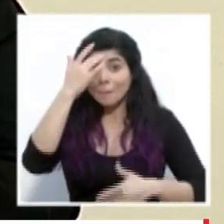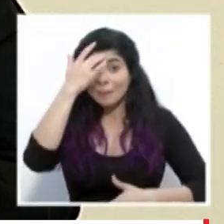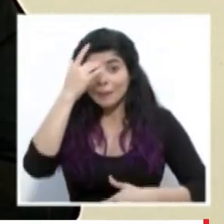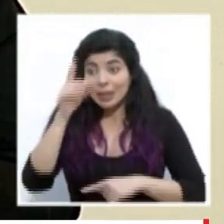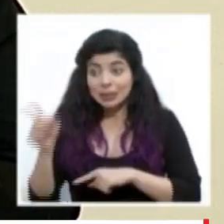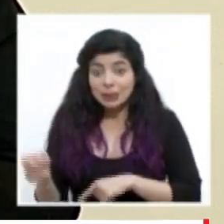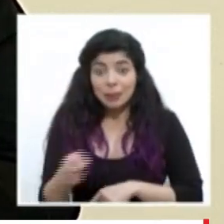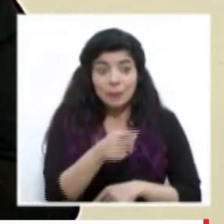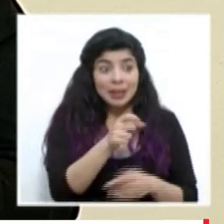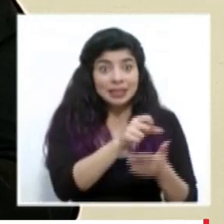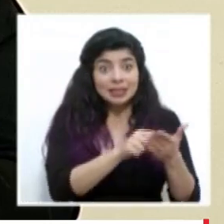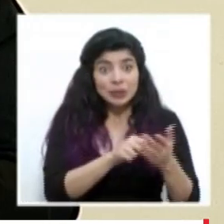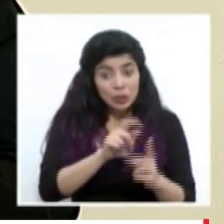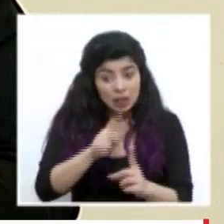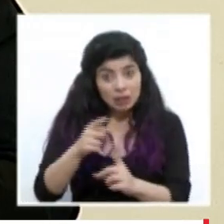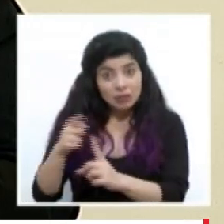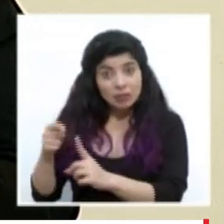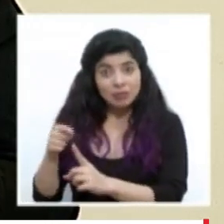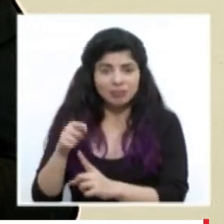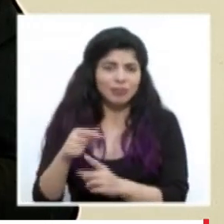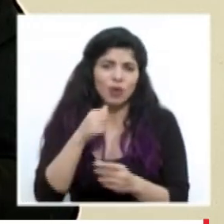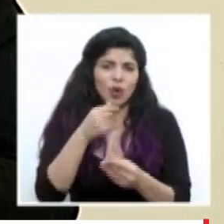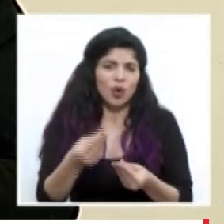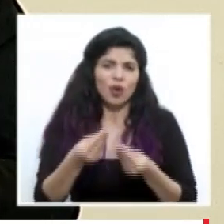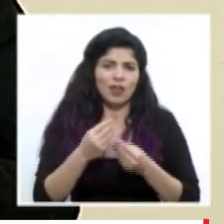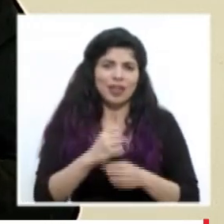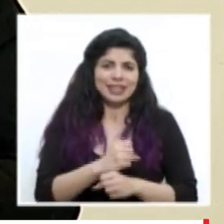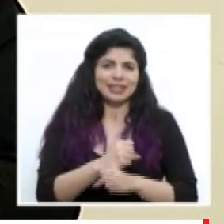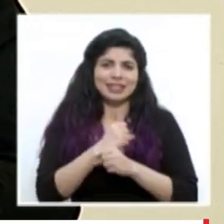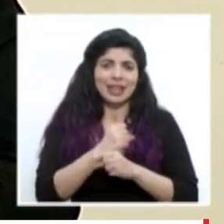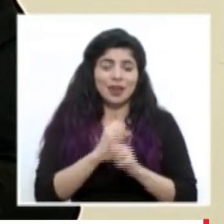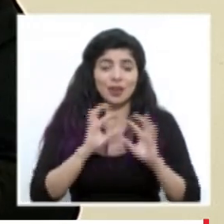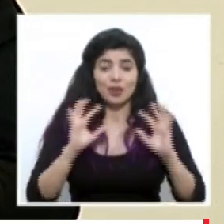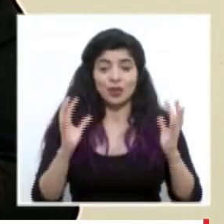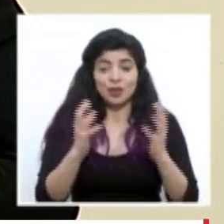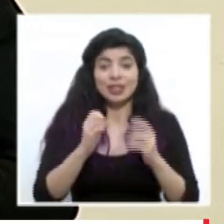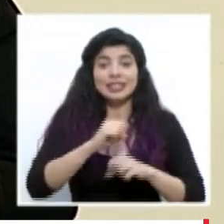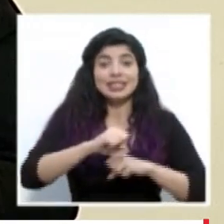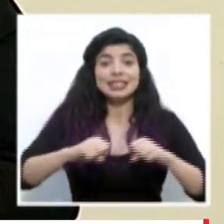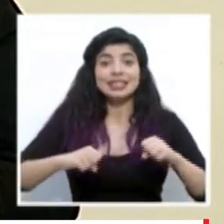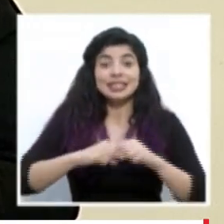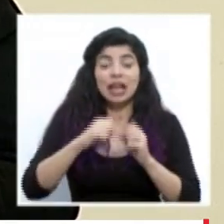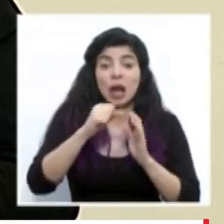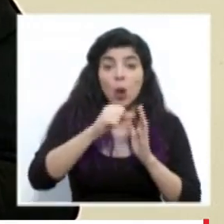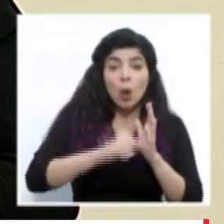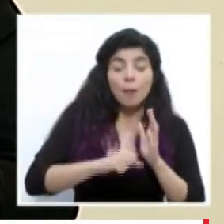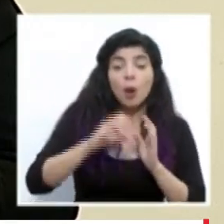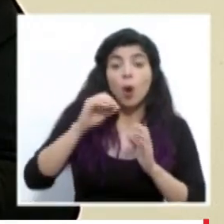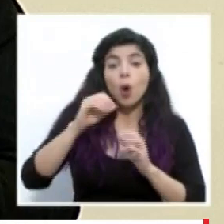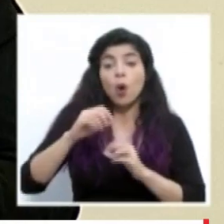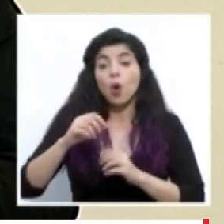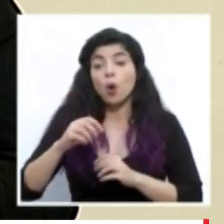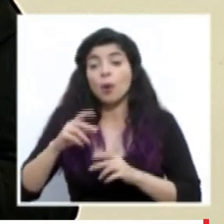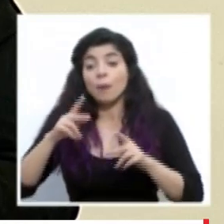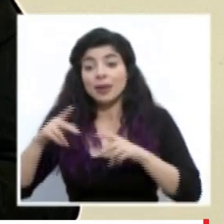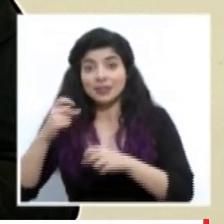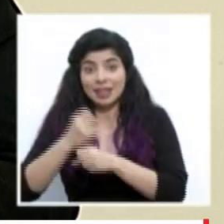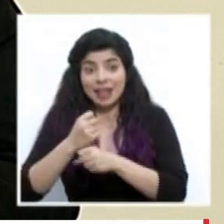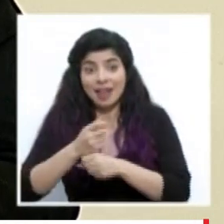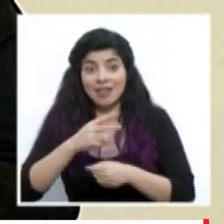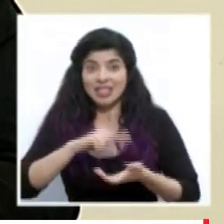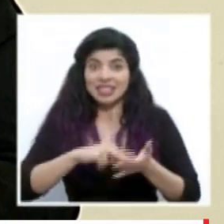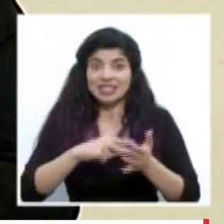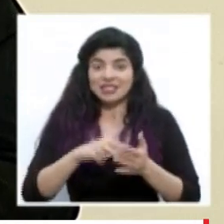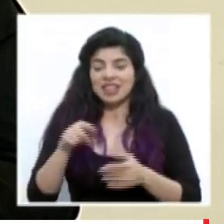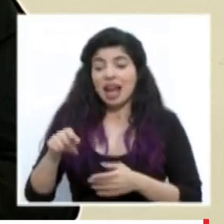van a operar no le va a asegurar al personal de sala de operaciones o al personal quirúrgico que ese paciente no